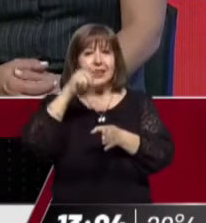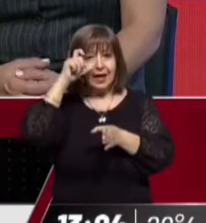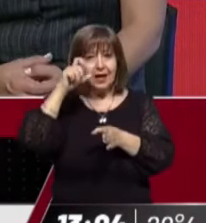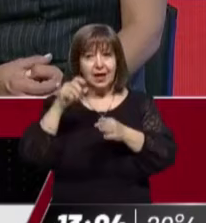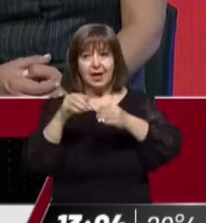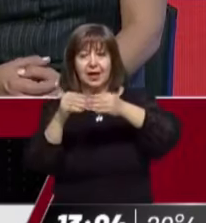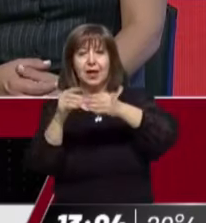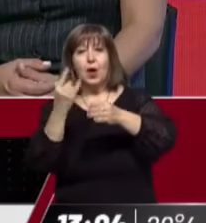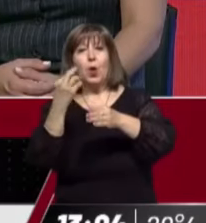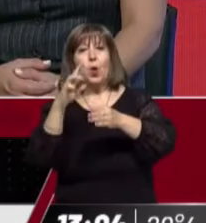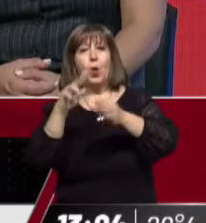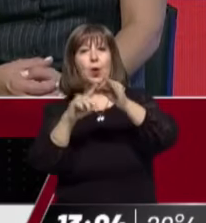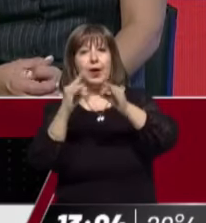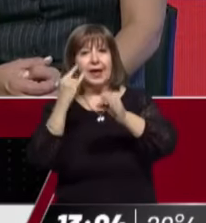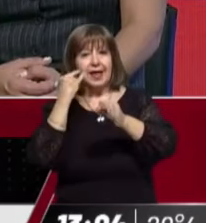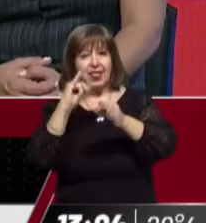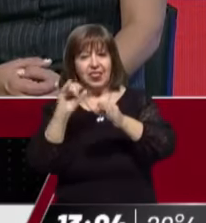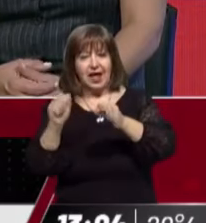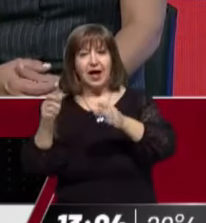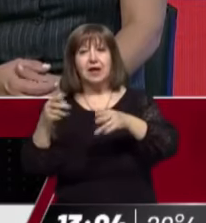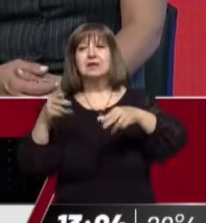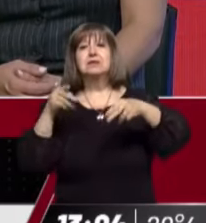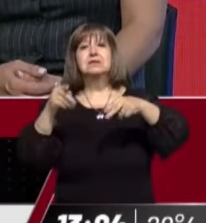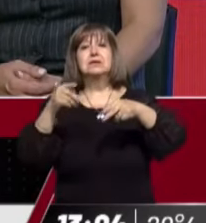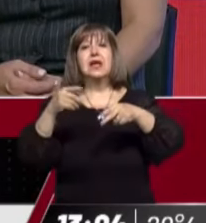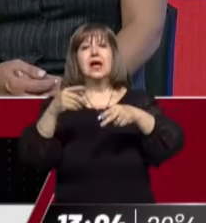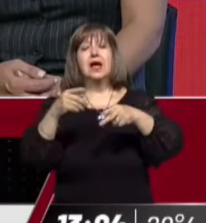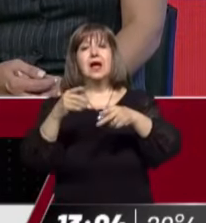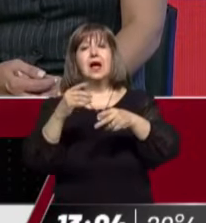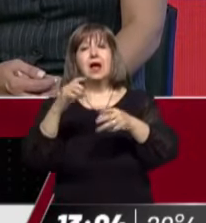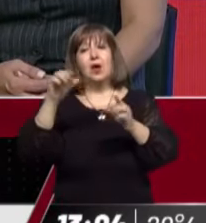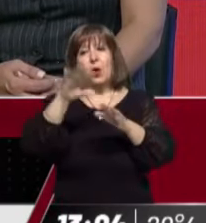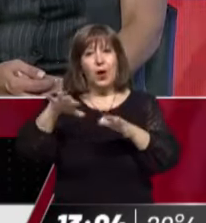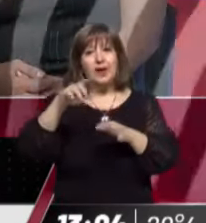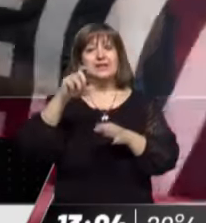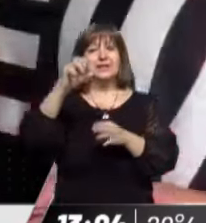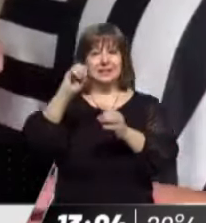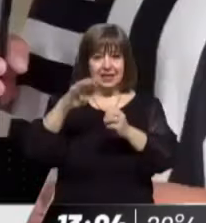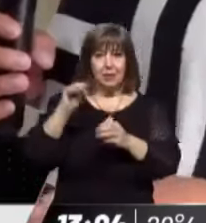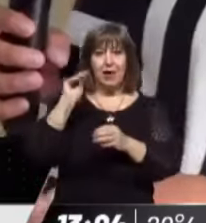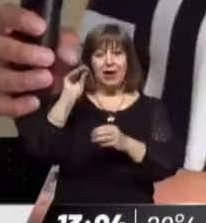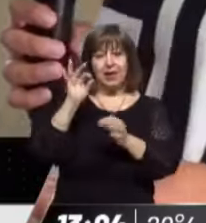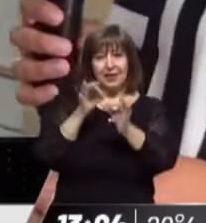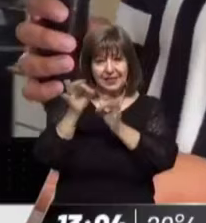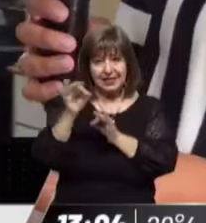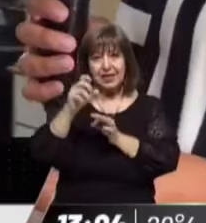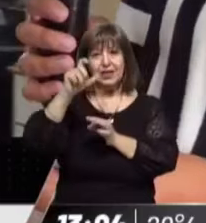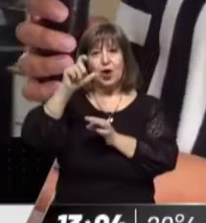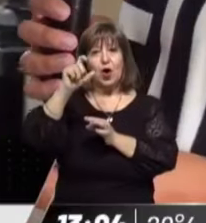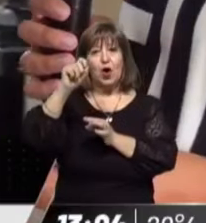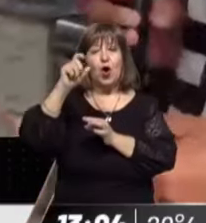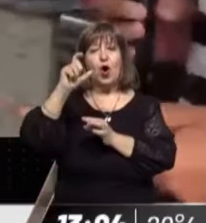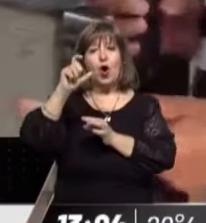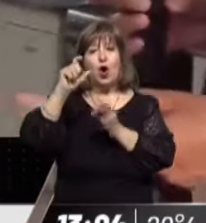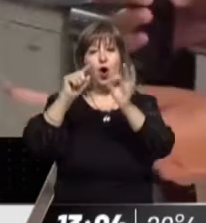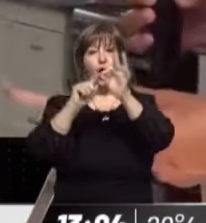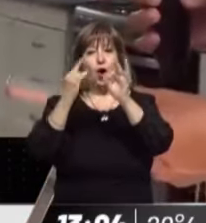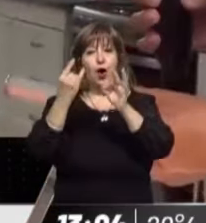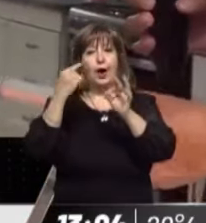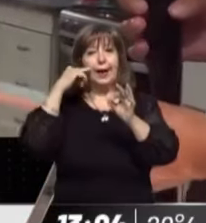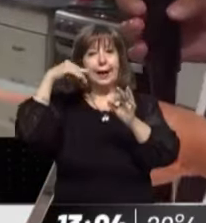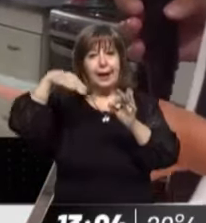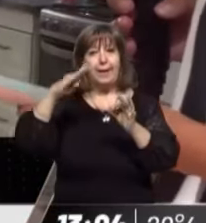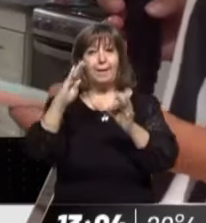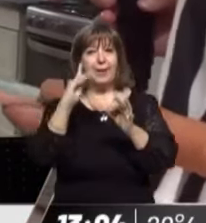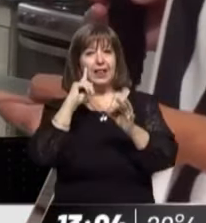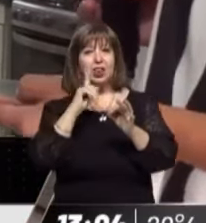papás de Santi y huyó del lugar lo dejó ahí Y a partir de eso el pedido es esperado de los padres para encontrar a la persona que mató a su